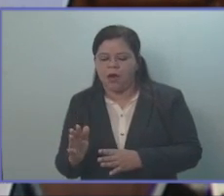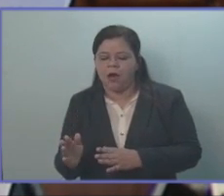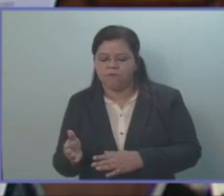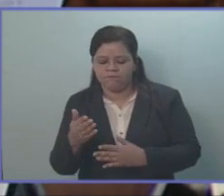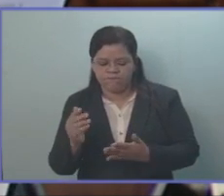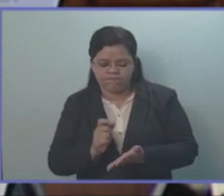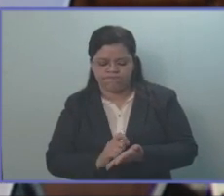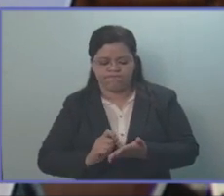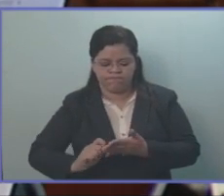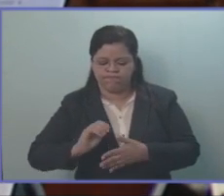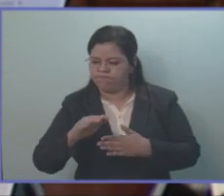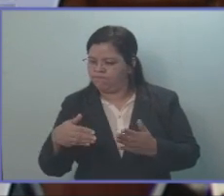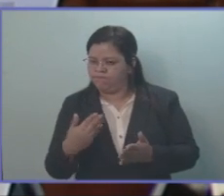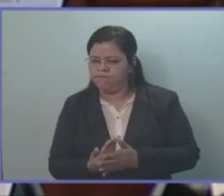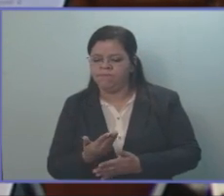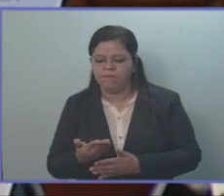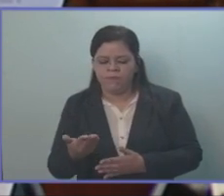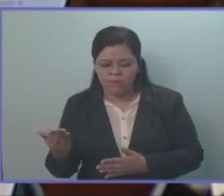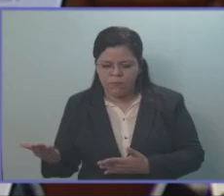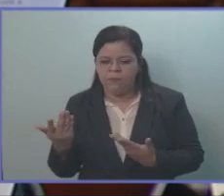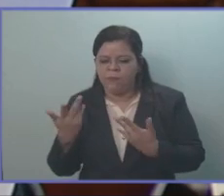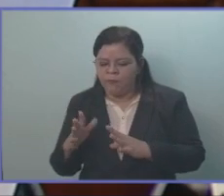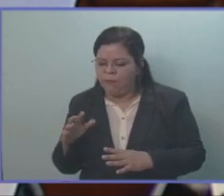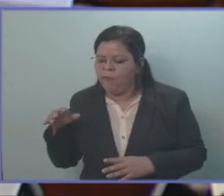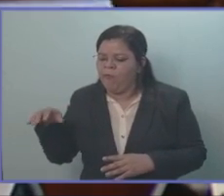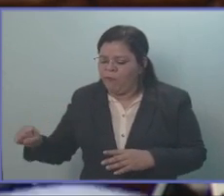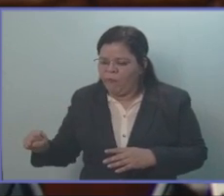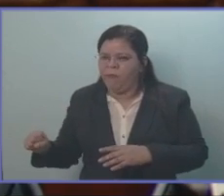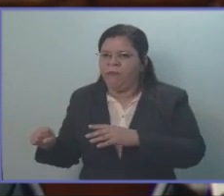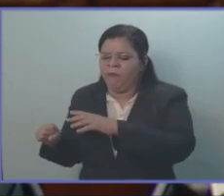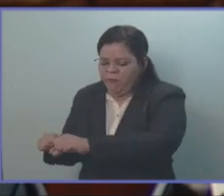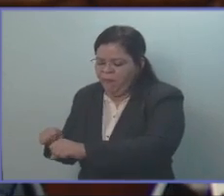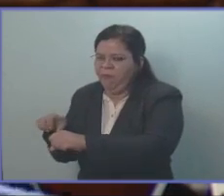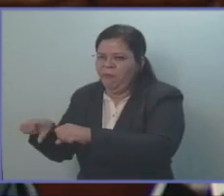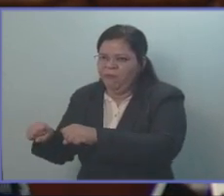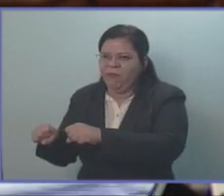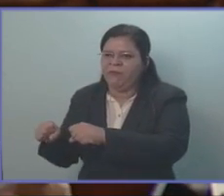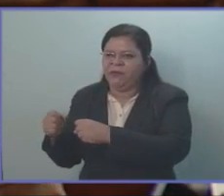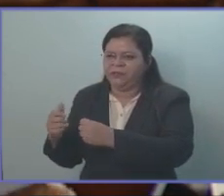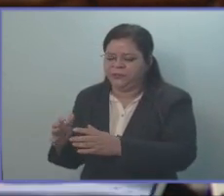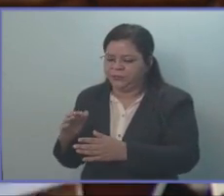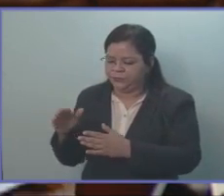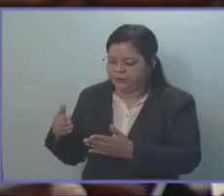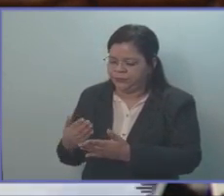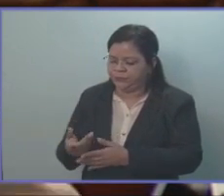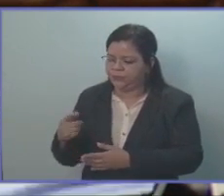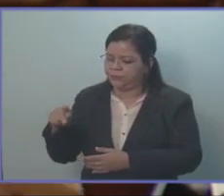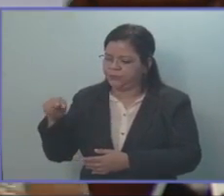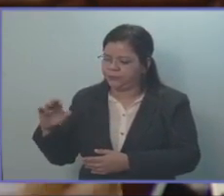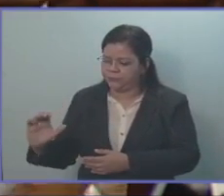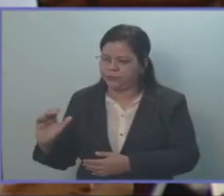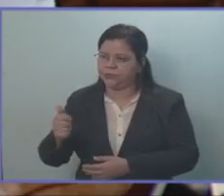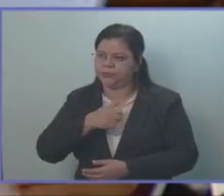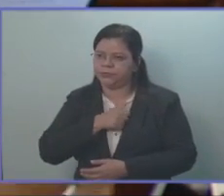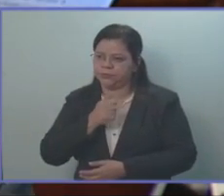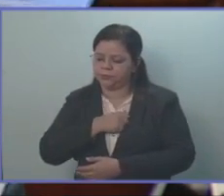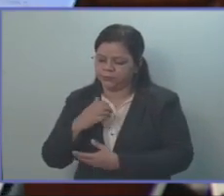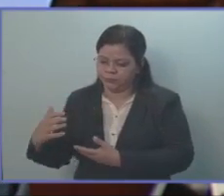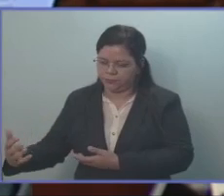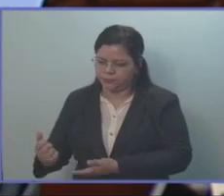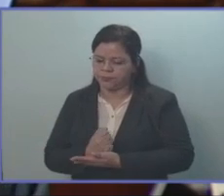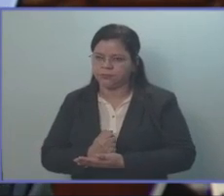actuado. Los objetos o dispositivos decomisados quedarán en custodia de la Policía Nacional